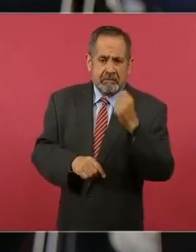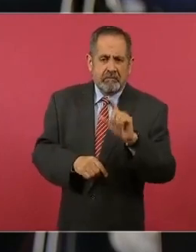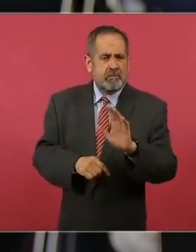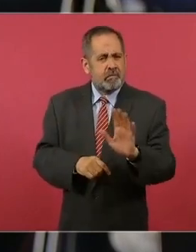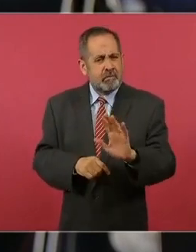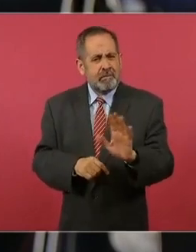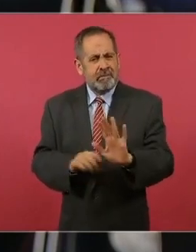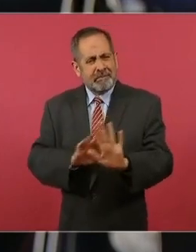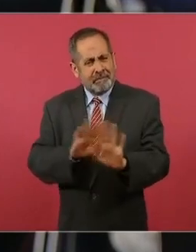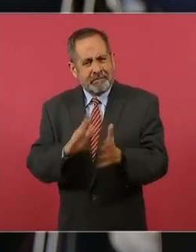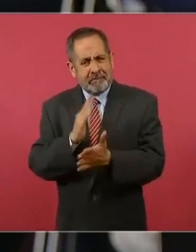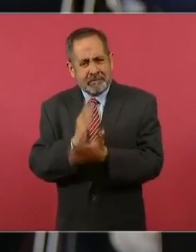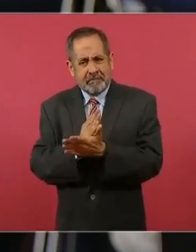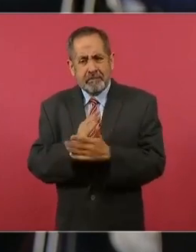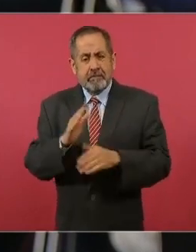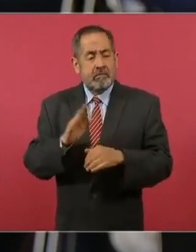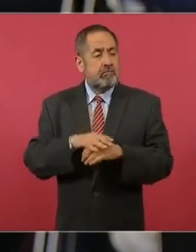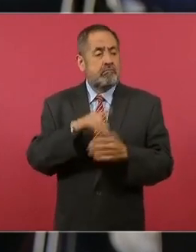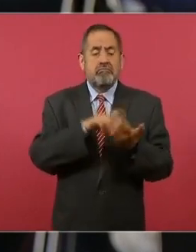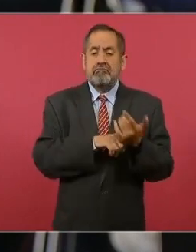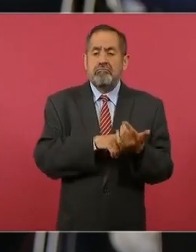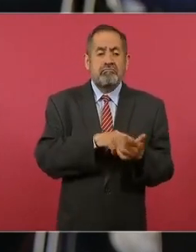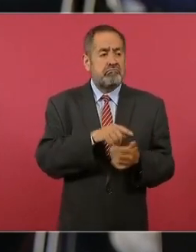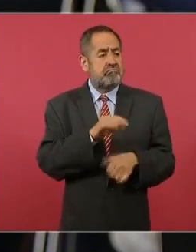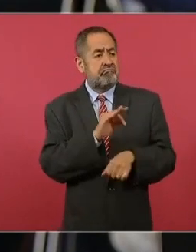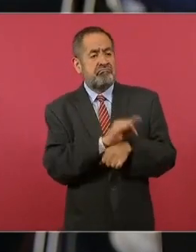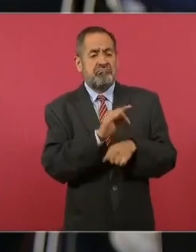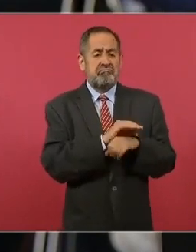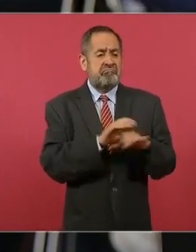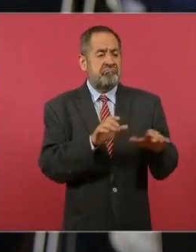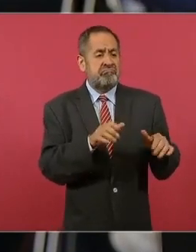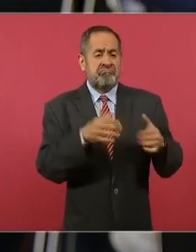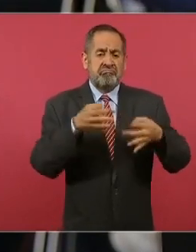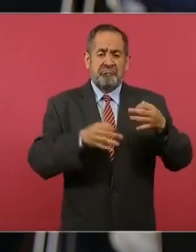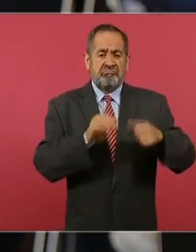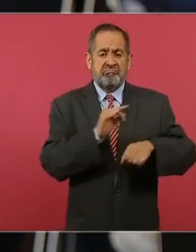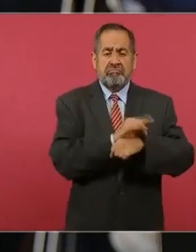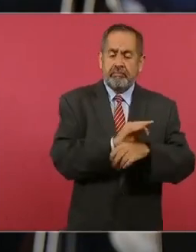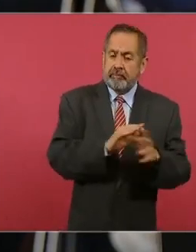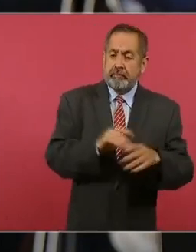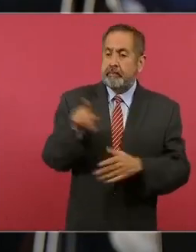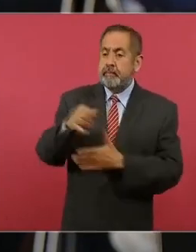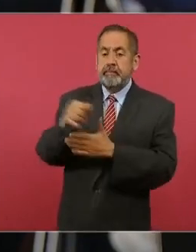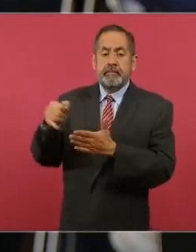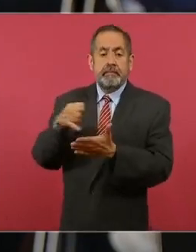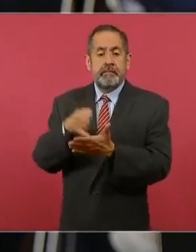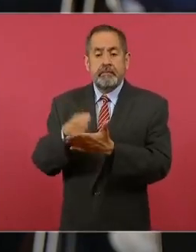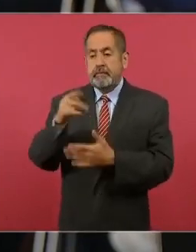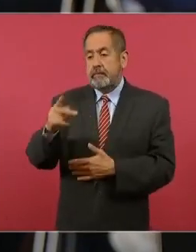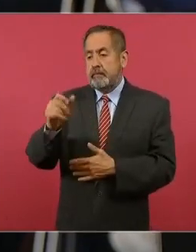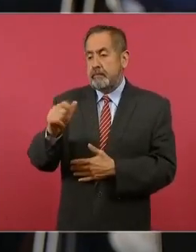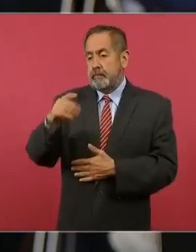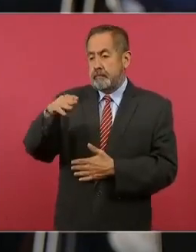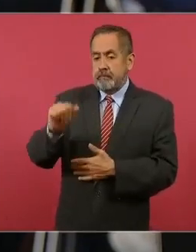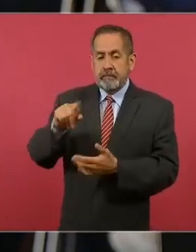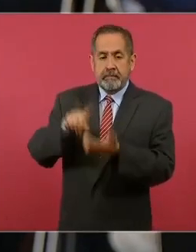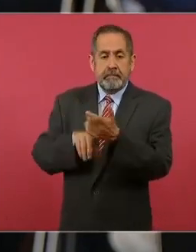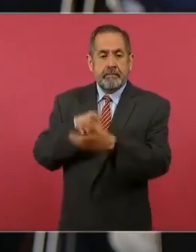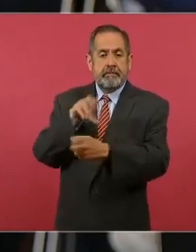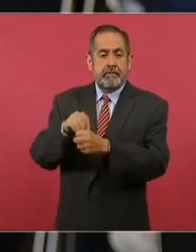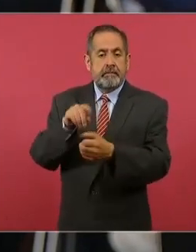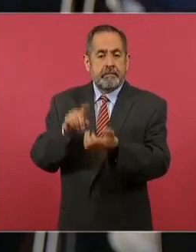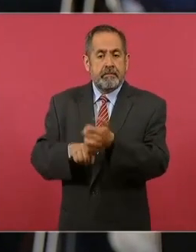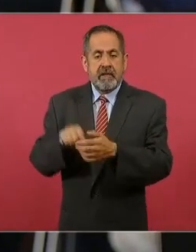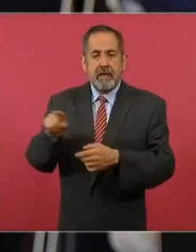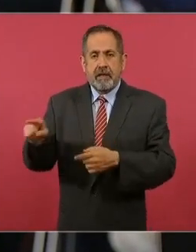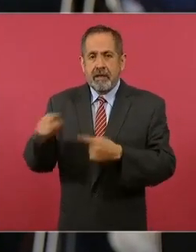ancho del país al amparo del Poder Jurídico Judicial. El predio denominado es Isla de la Palma, perteneciente al ejido Santiago Zacatula, del